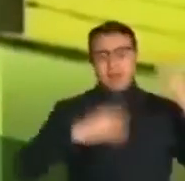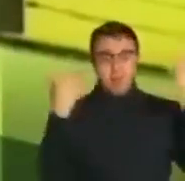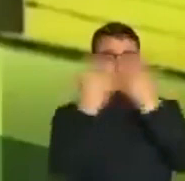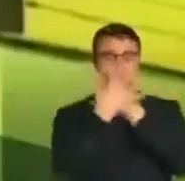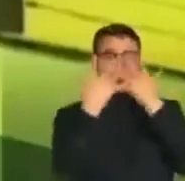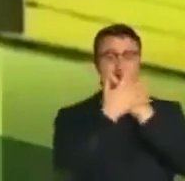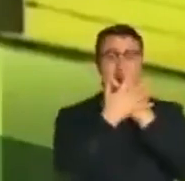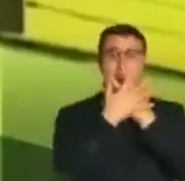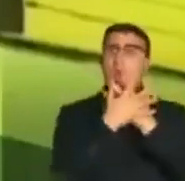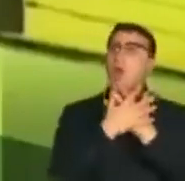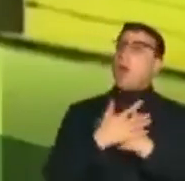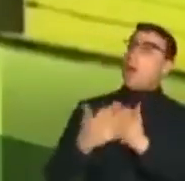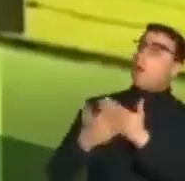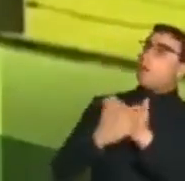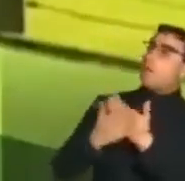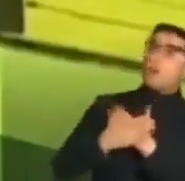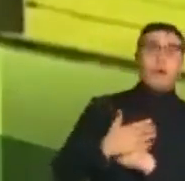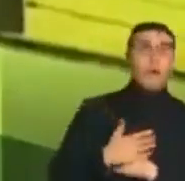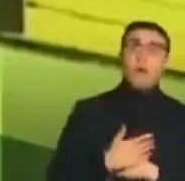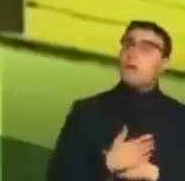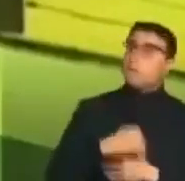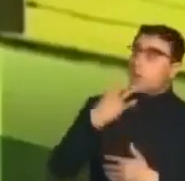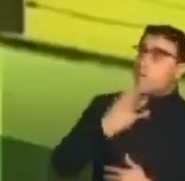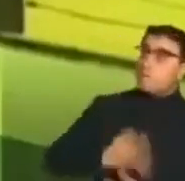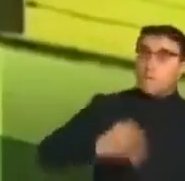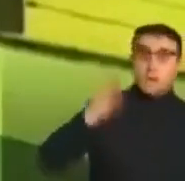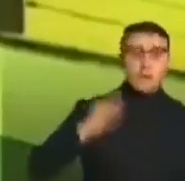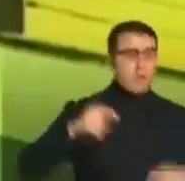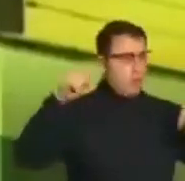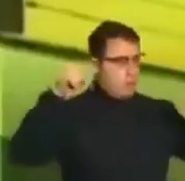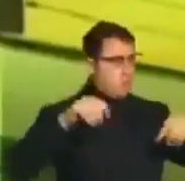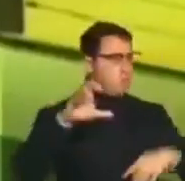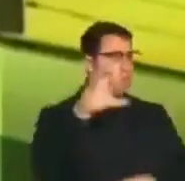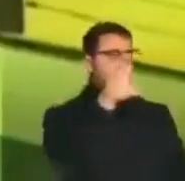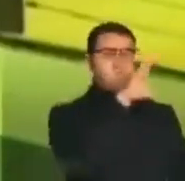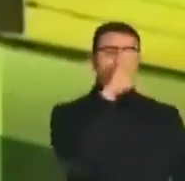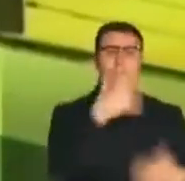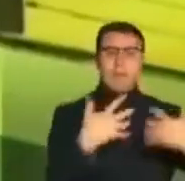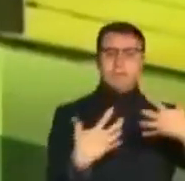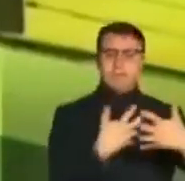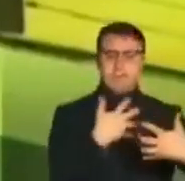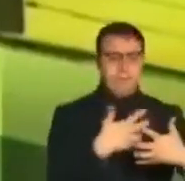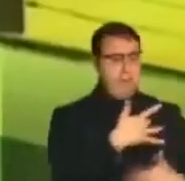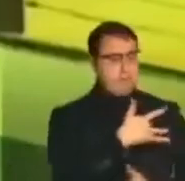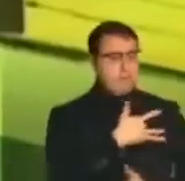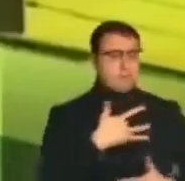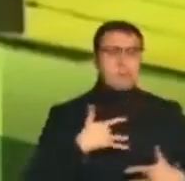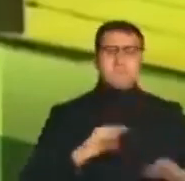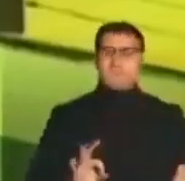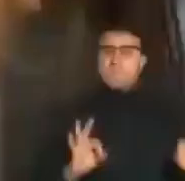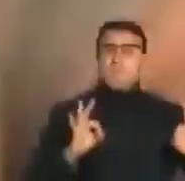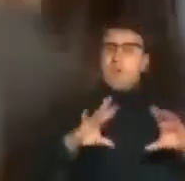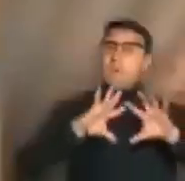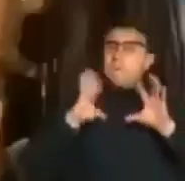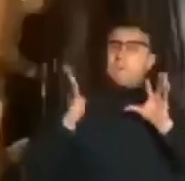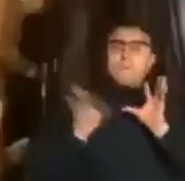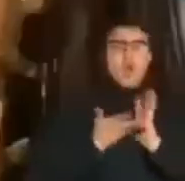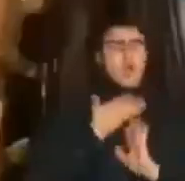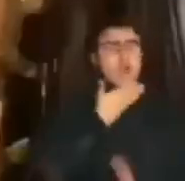Se cree entonces que tenemos uno de los mejores sistemas de salud del